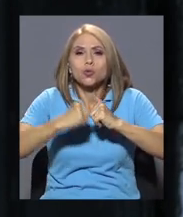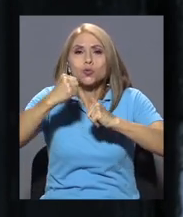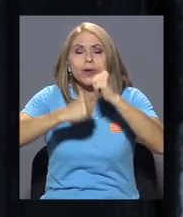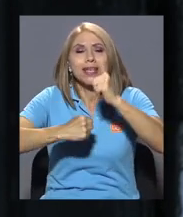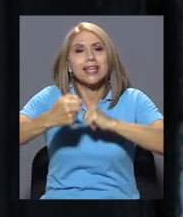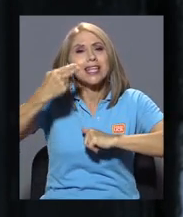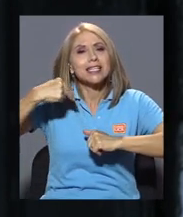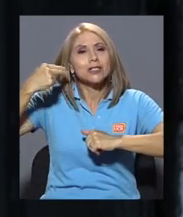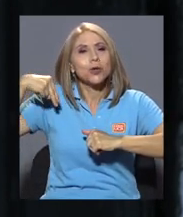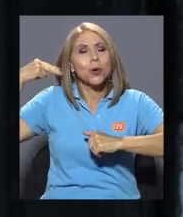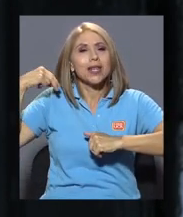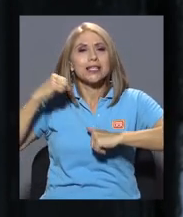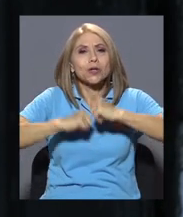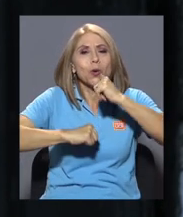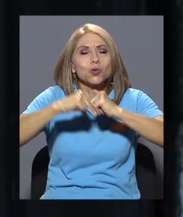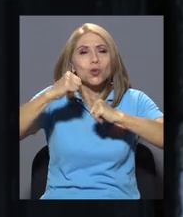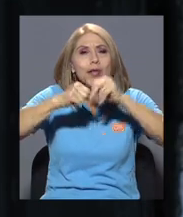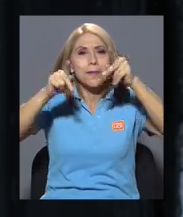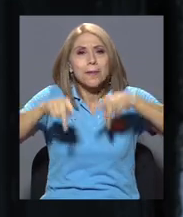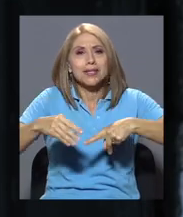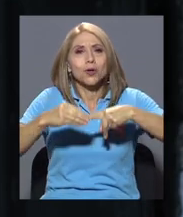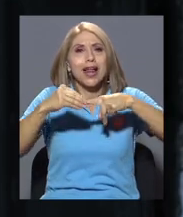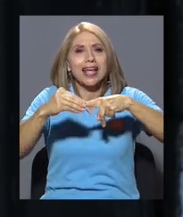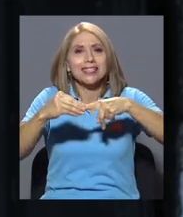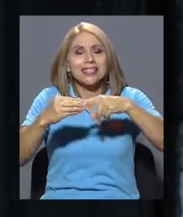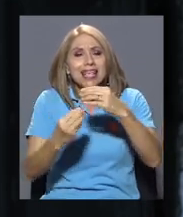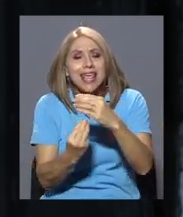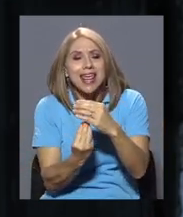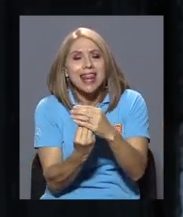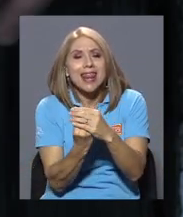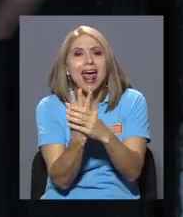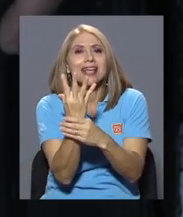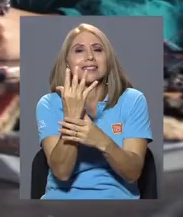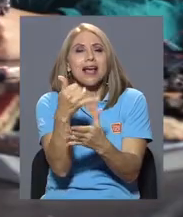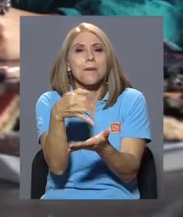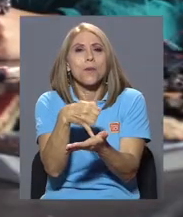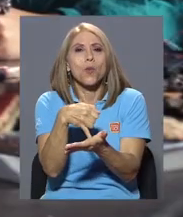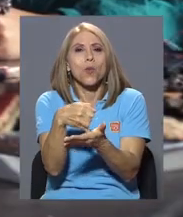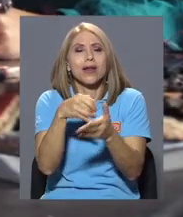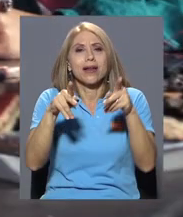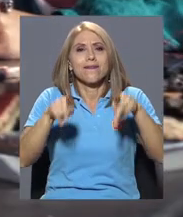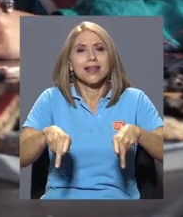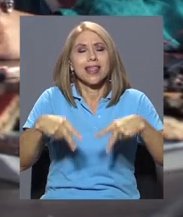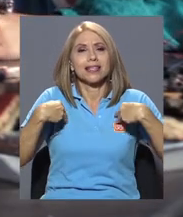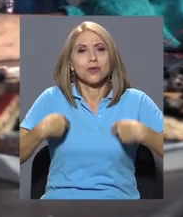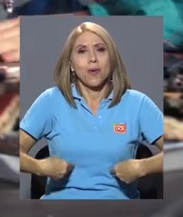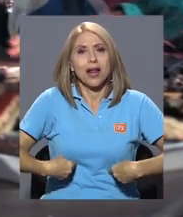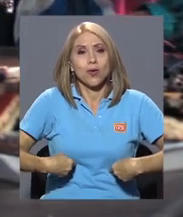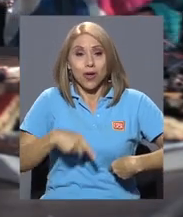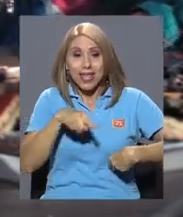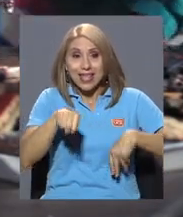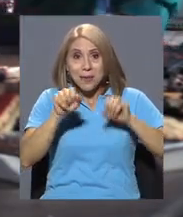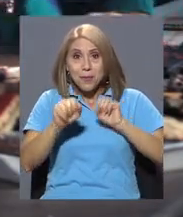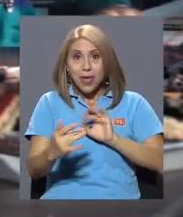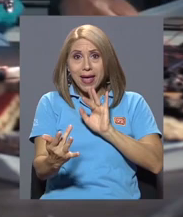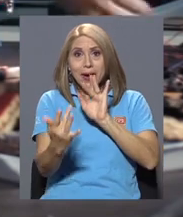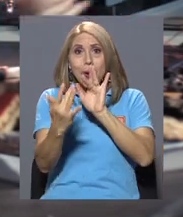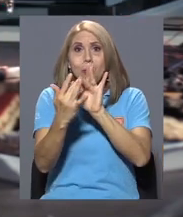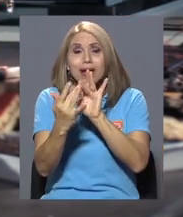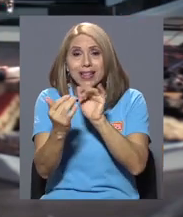que nazcan desde la vulnerabilidad del ser humano y que puedan conectar con otros seres humanos